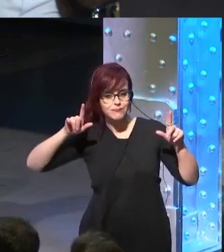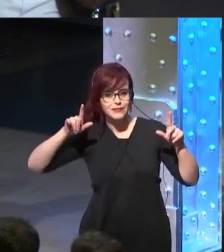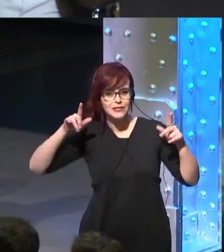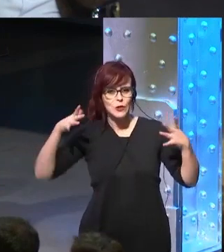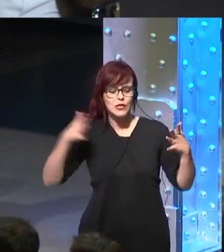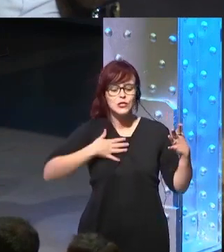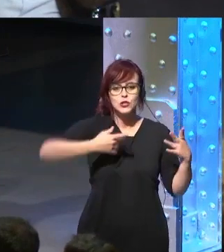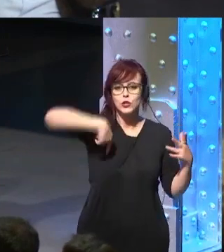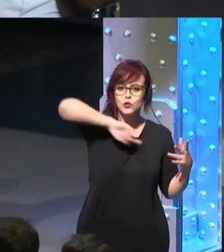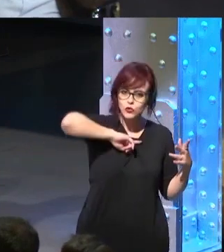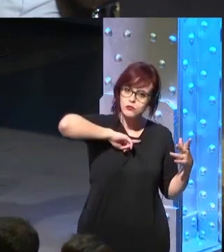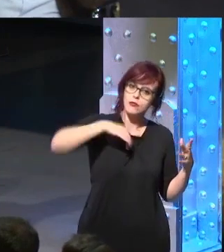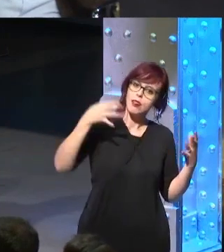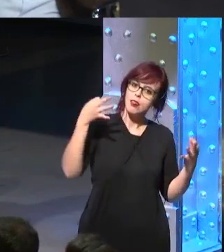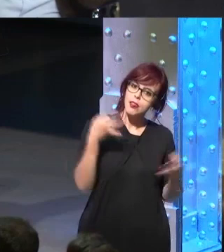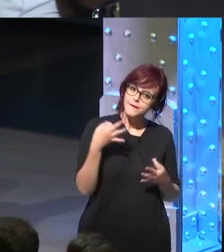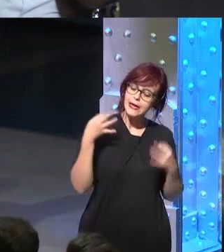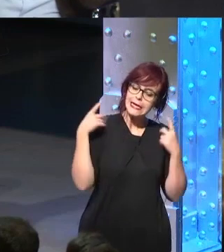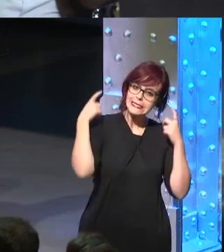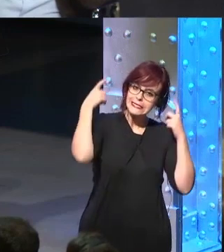Y nosotros yo creo que tenemos que tratar